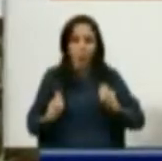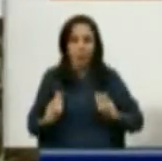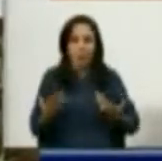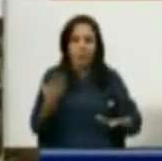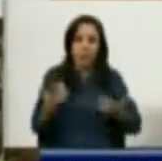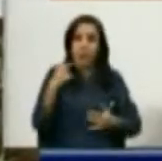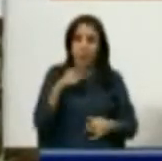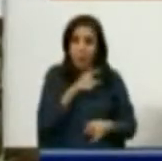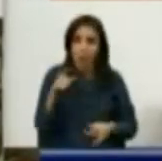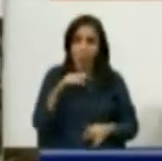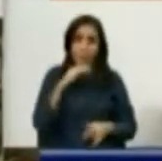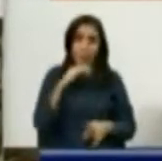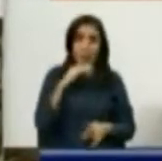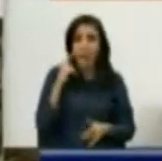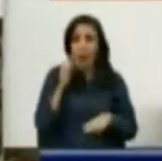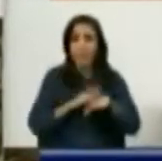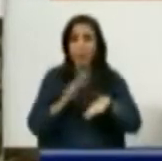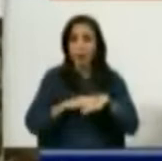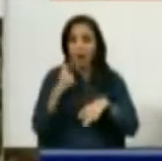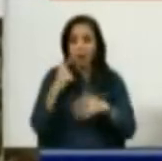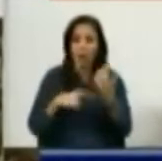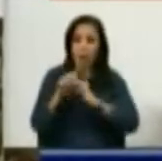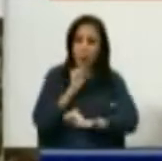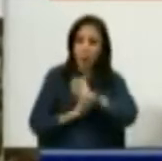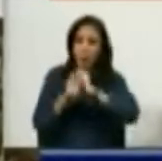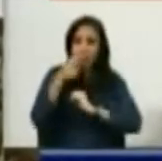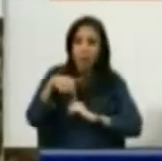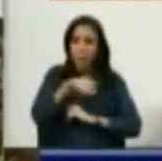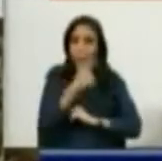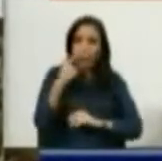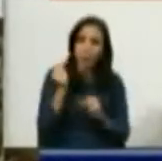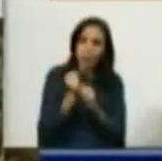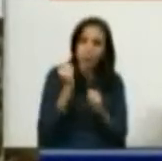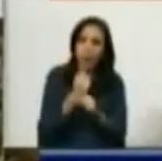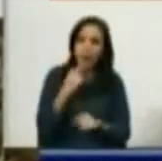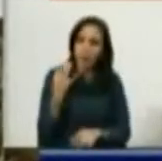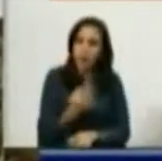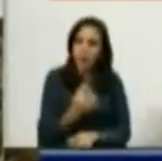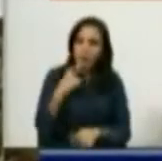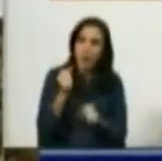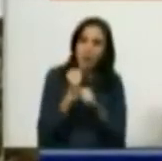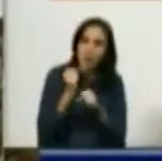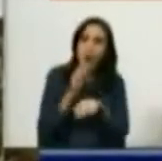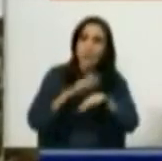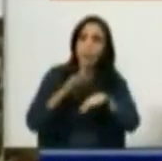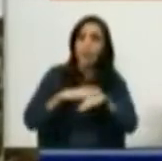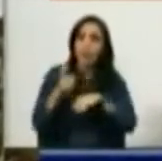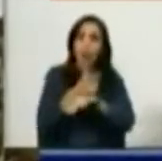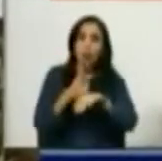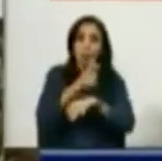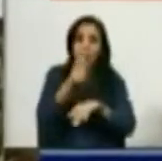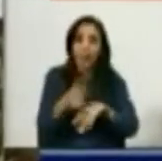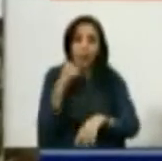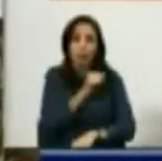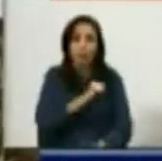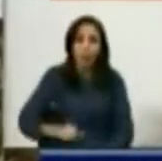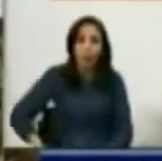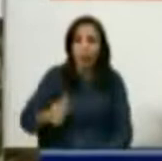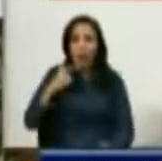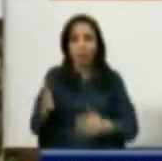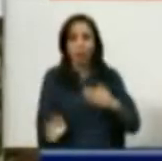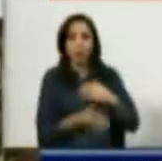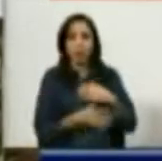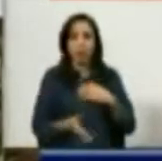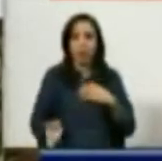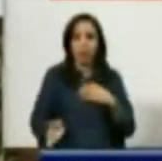ellos se molestan porque se nombra un protector no es un protector vale alguien que trabaje porque su gobernadores no trabajan son unos flojos son